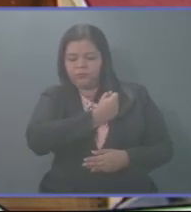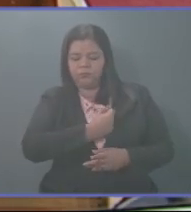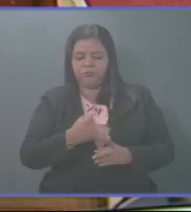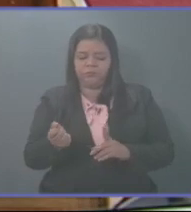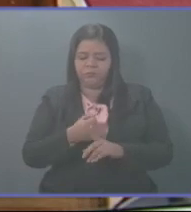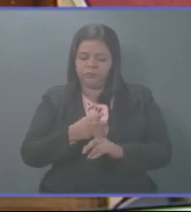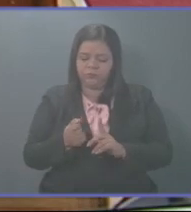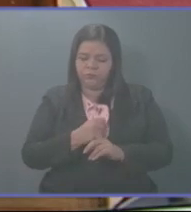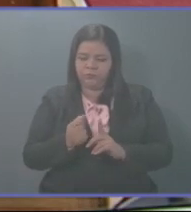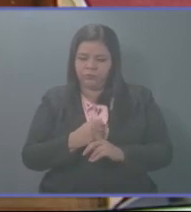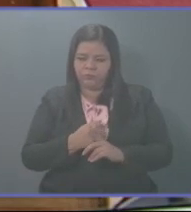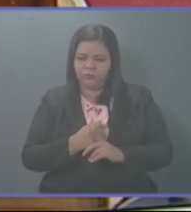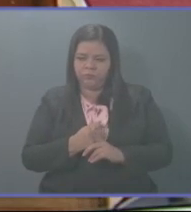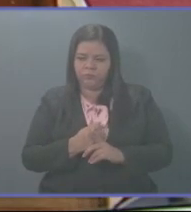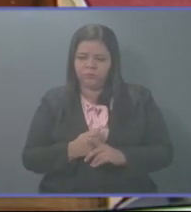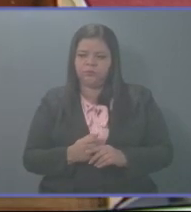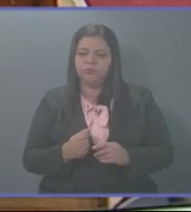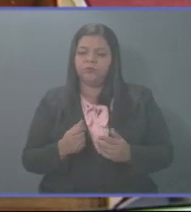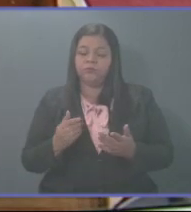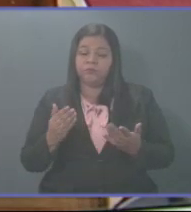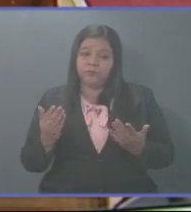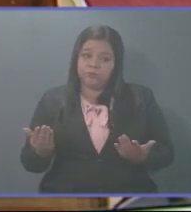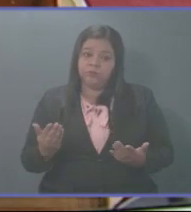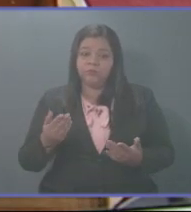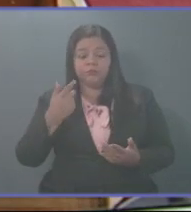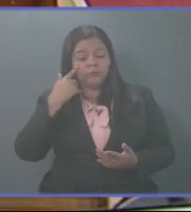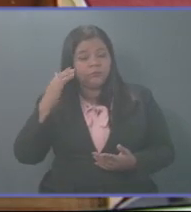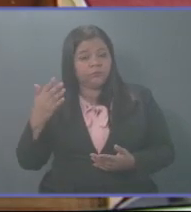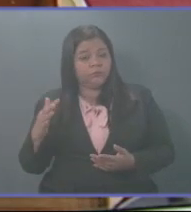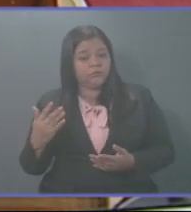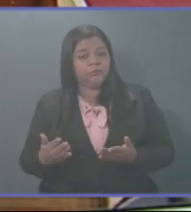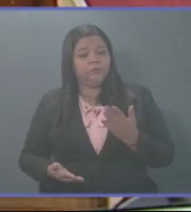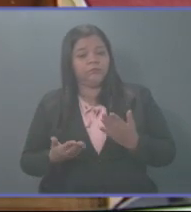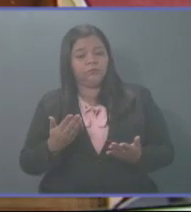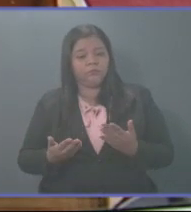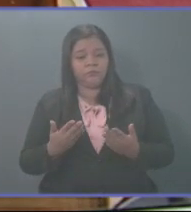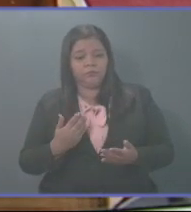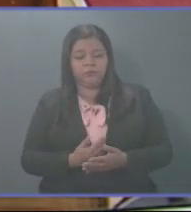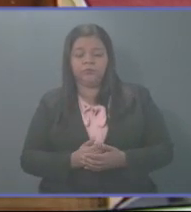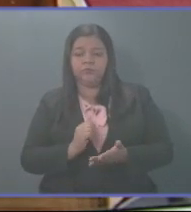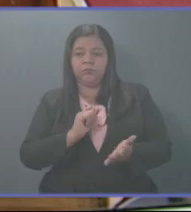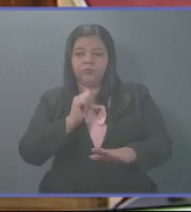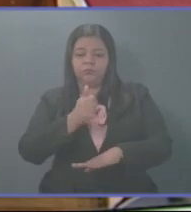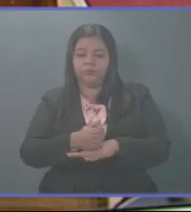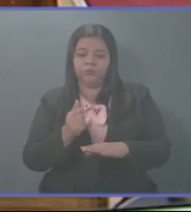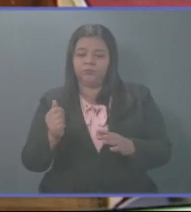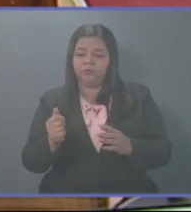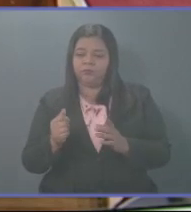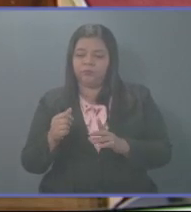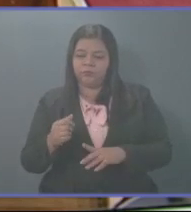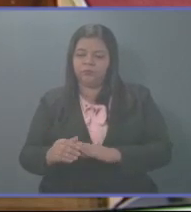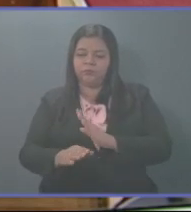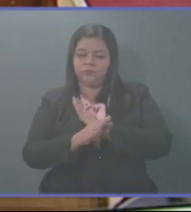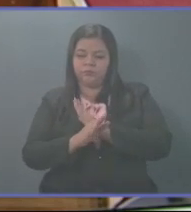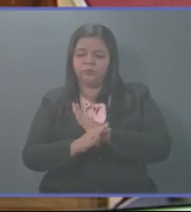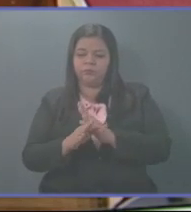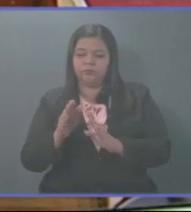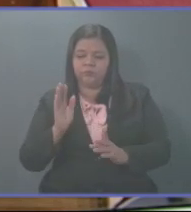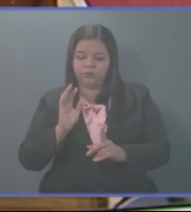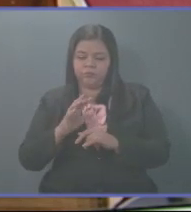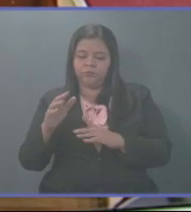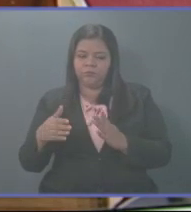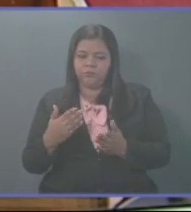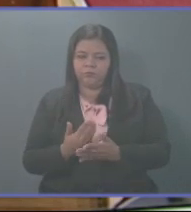condición de desplazamiento forzado o que están en riesgo de serlo, estableciendo mecanismos de prevención, protección y